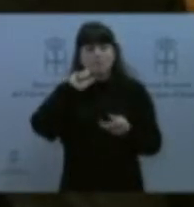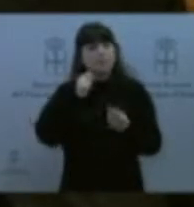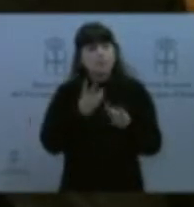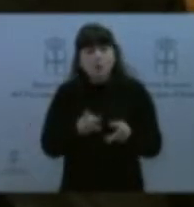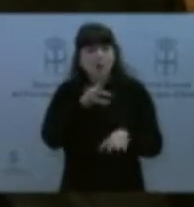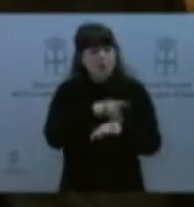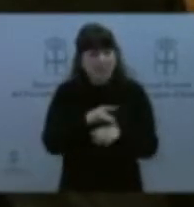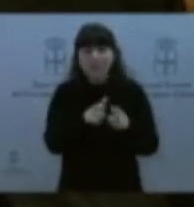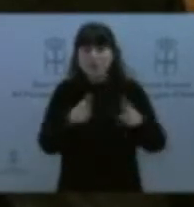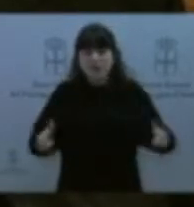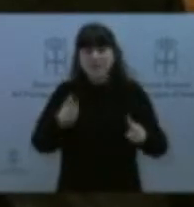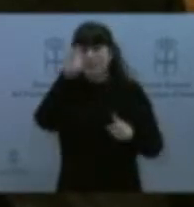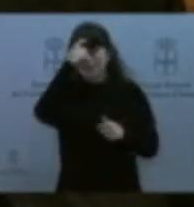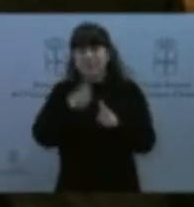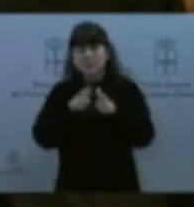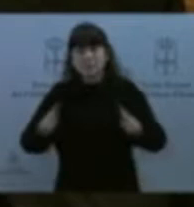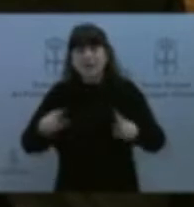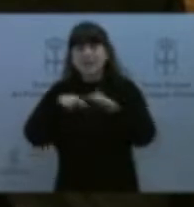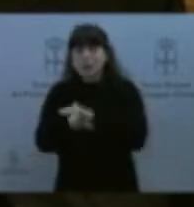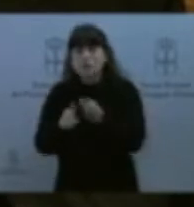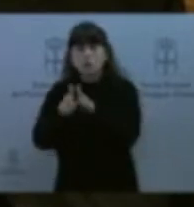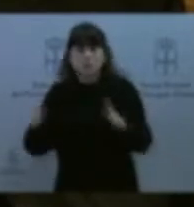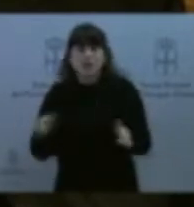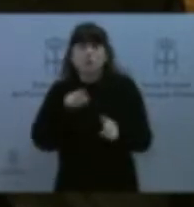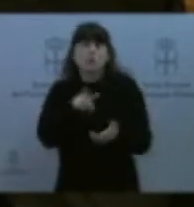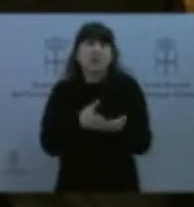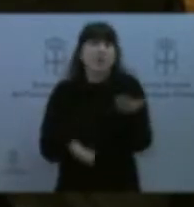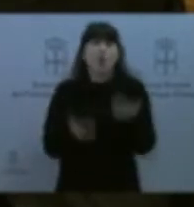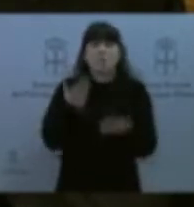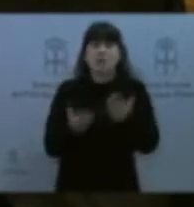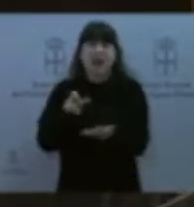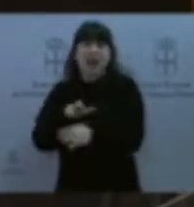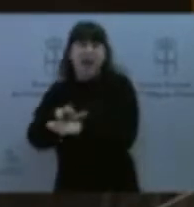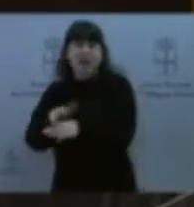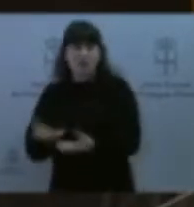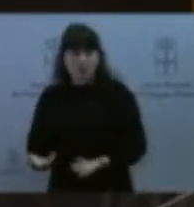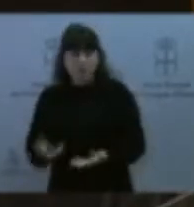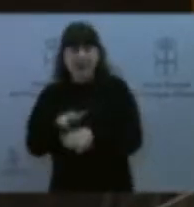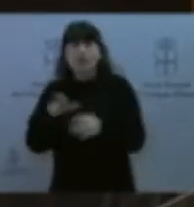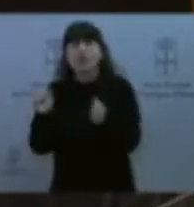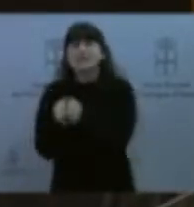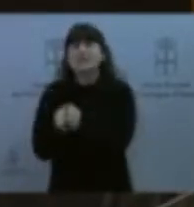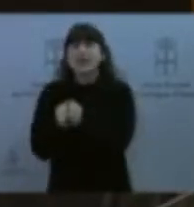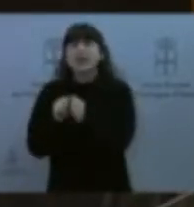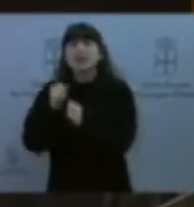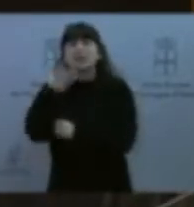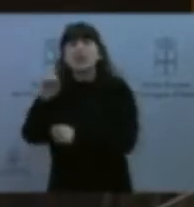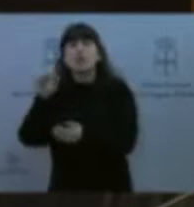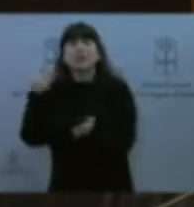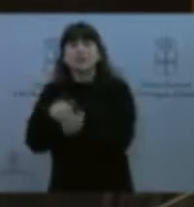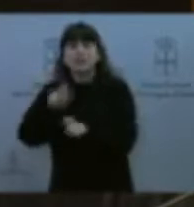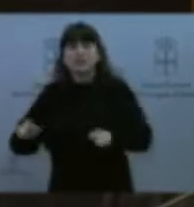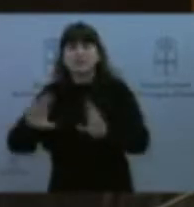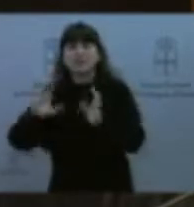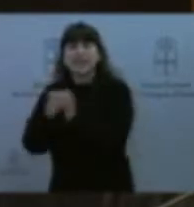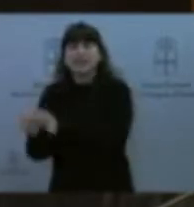de comparativa con Arriondas. En Arriondas, 50.000 personas, 3 equipos en urgencias. En Cangas de Narcea, 23.000, es